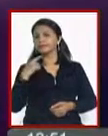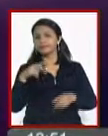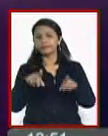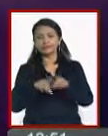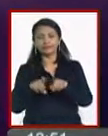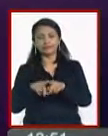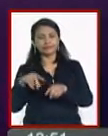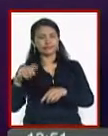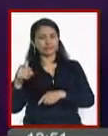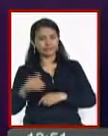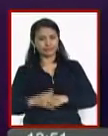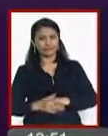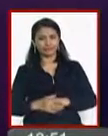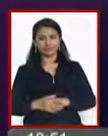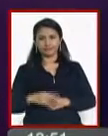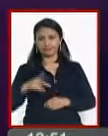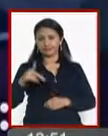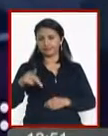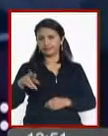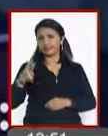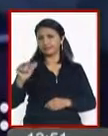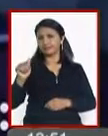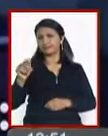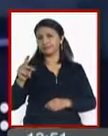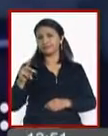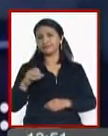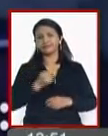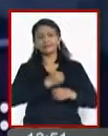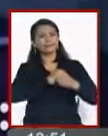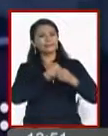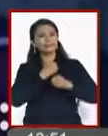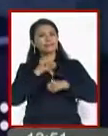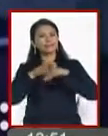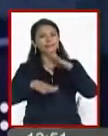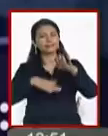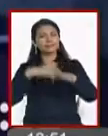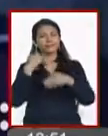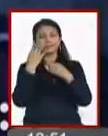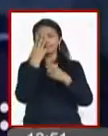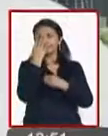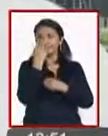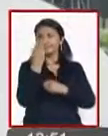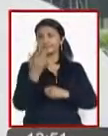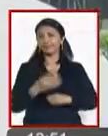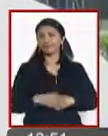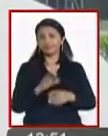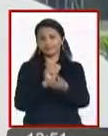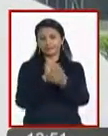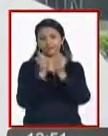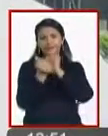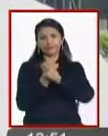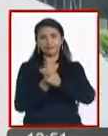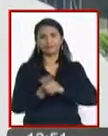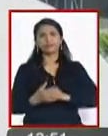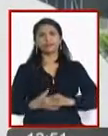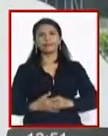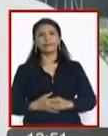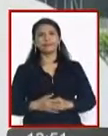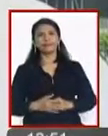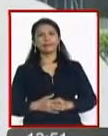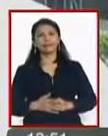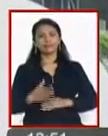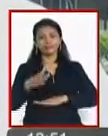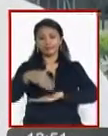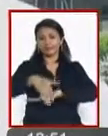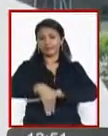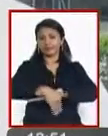muy conocida son las parasomnias que sufren los sonámbulos. También es un trastorno, ¿no? Que es cuando la persona agarra